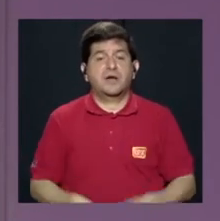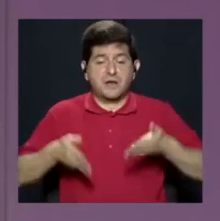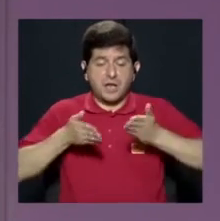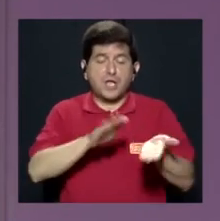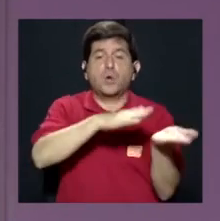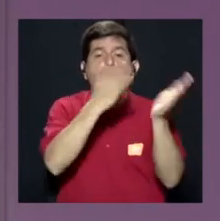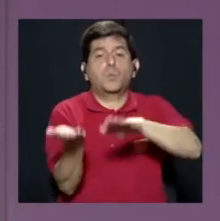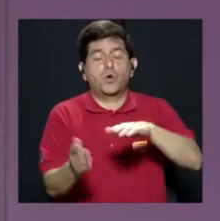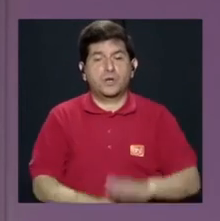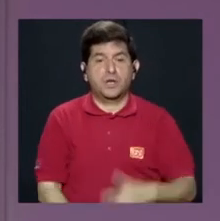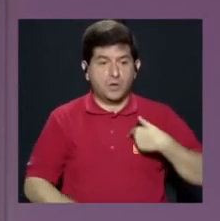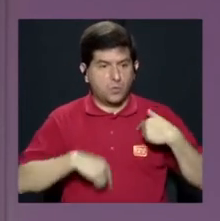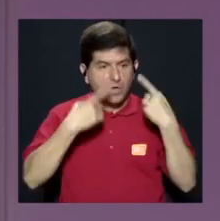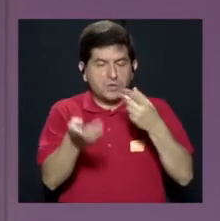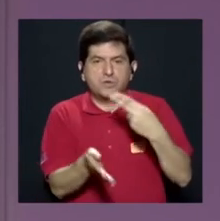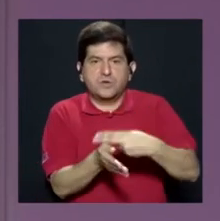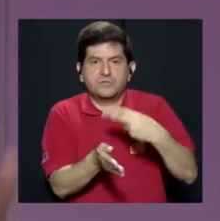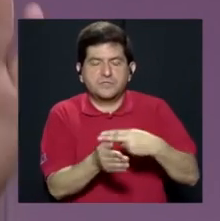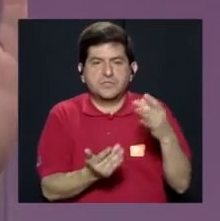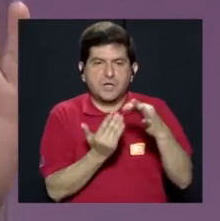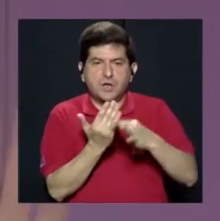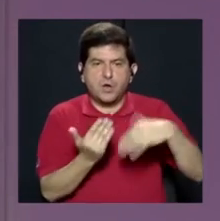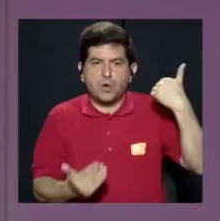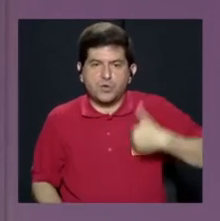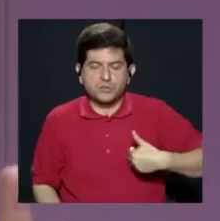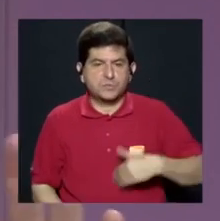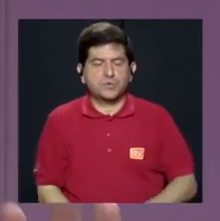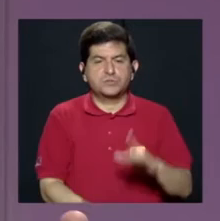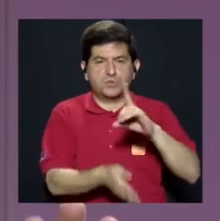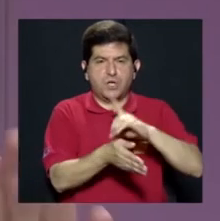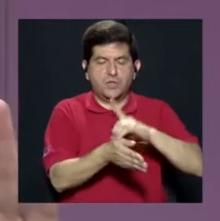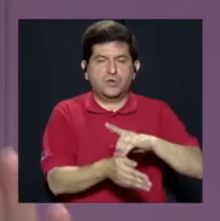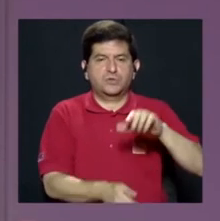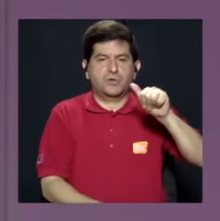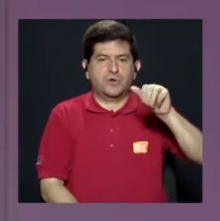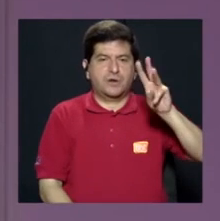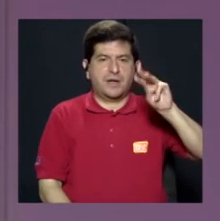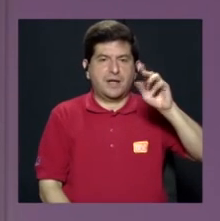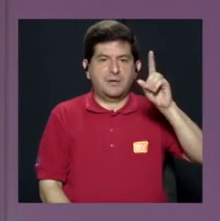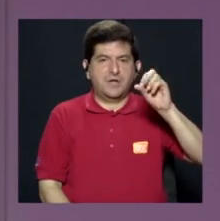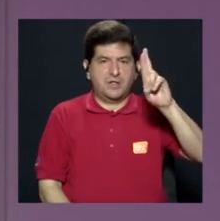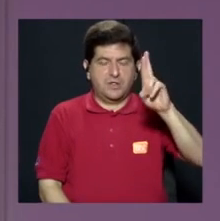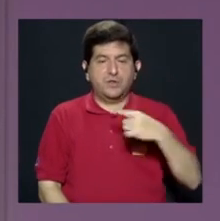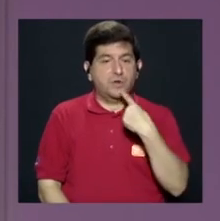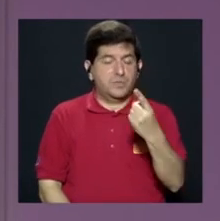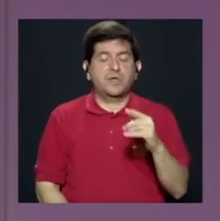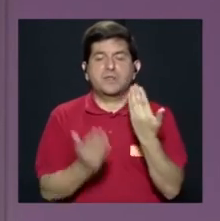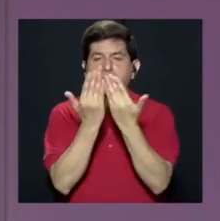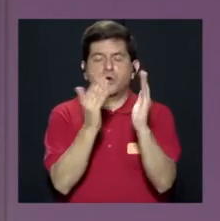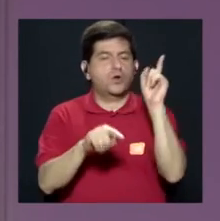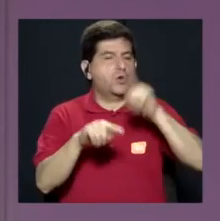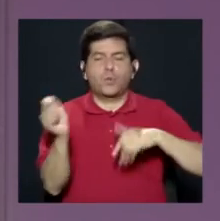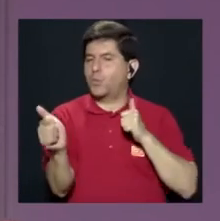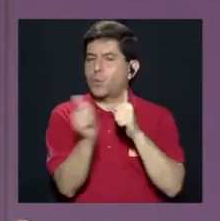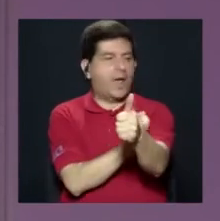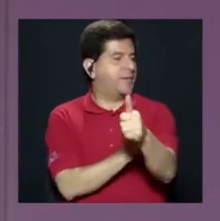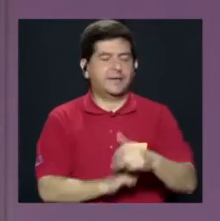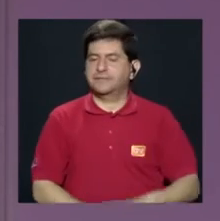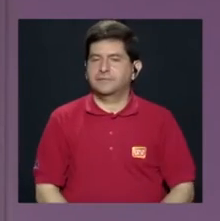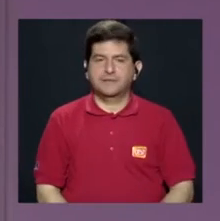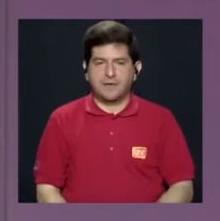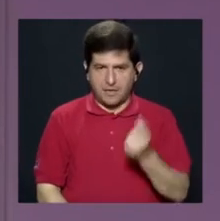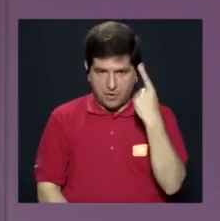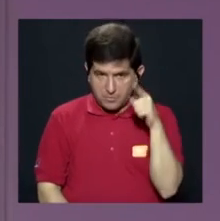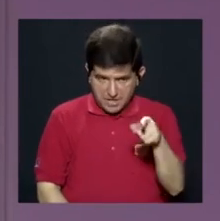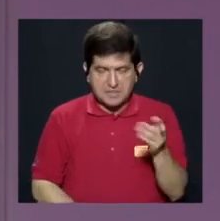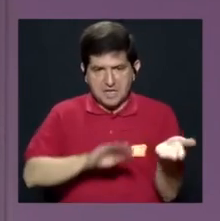muriendo. Cuando yo llegué a la CARIT con mi esposo, el doctor Amador me frenó en la puerta y me dijo, no, todavía no puede pasar. Pero sepa y entienda